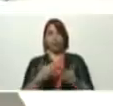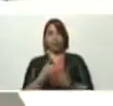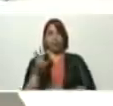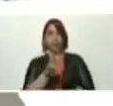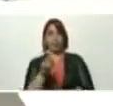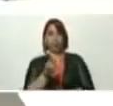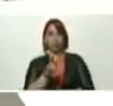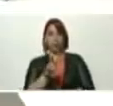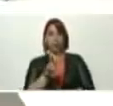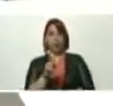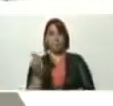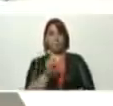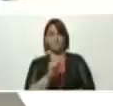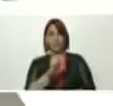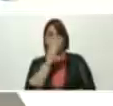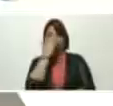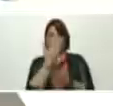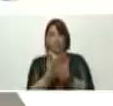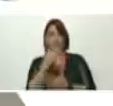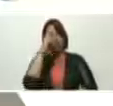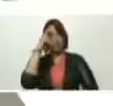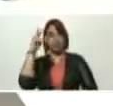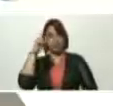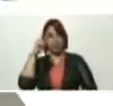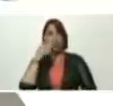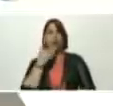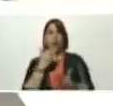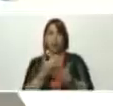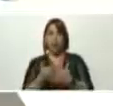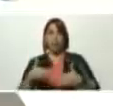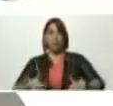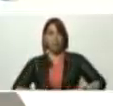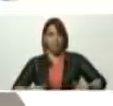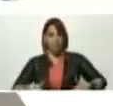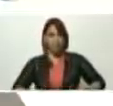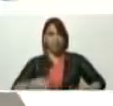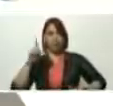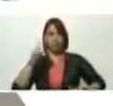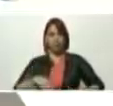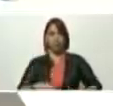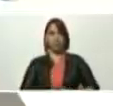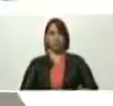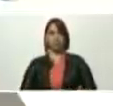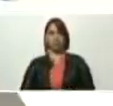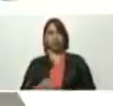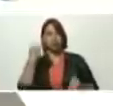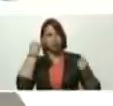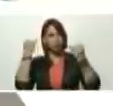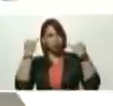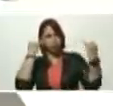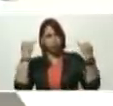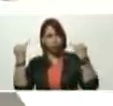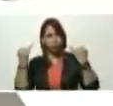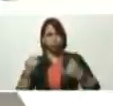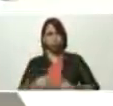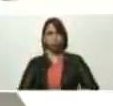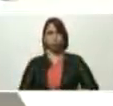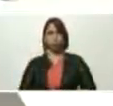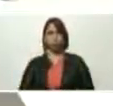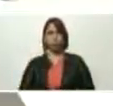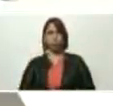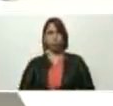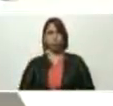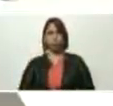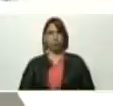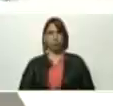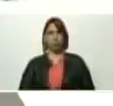de la Cancillería. Agradezco su esfuerzo, su don de gente, su inteligencia. Y bueno, él va